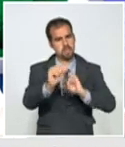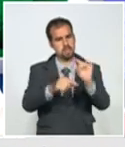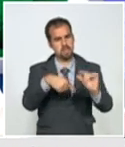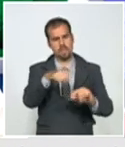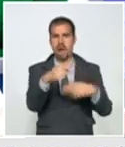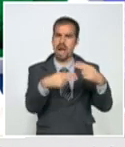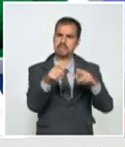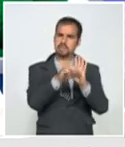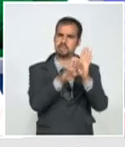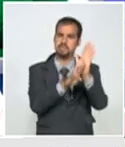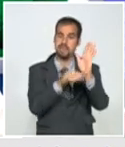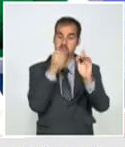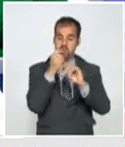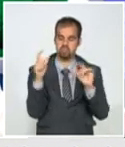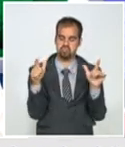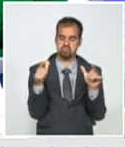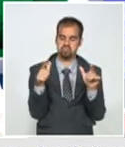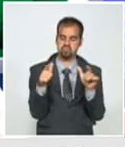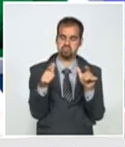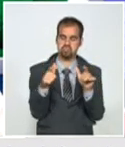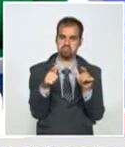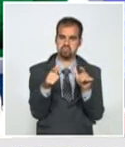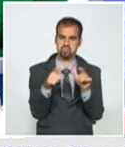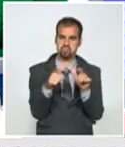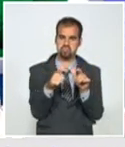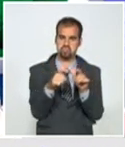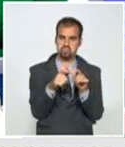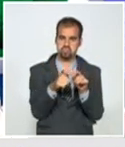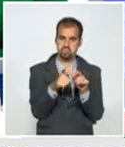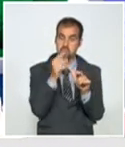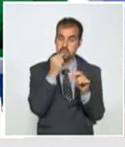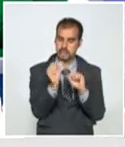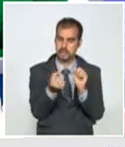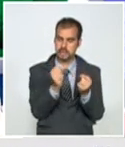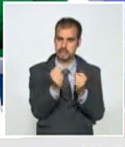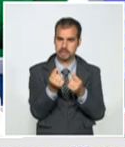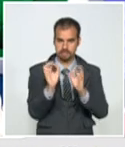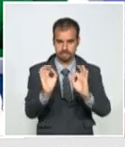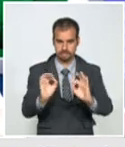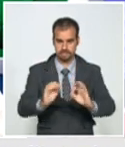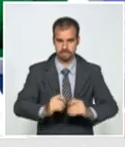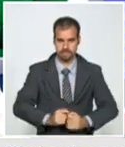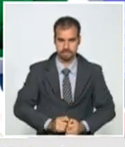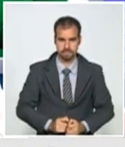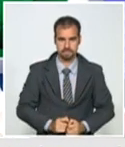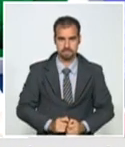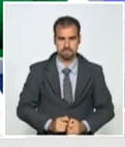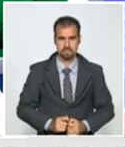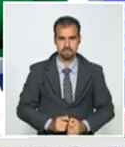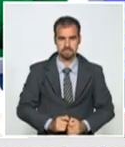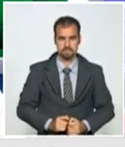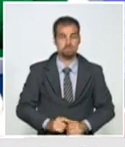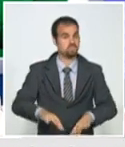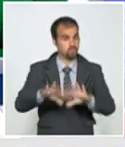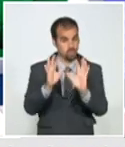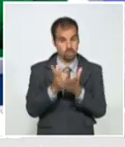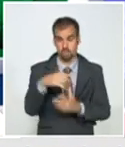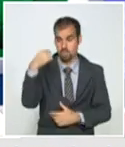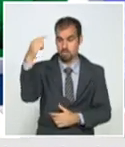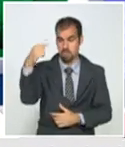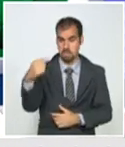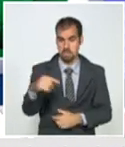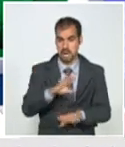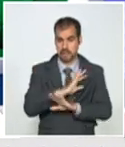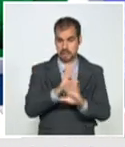esta reducción se haga sostenida en el tiempo. Con este comportamiento de los casos diagnosticados